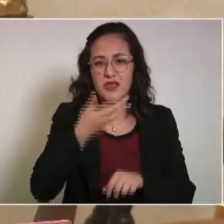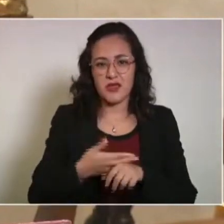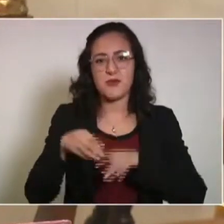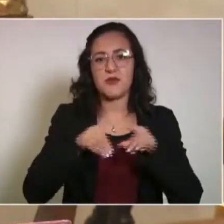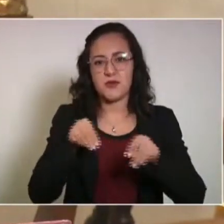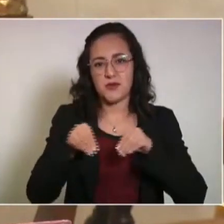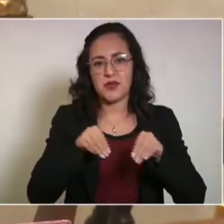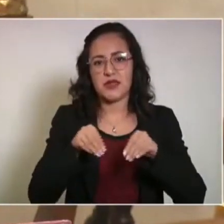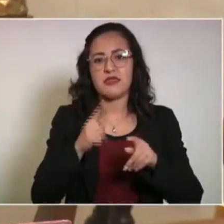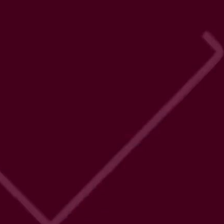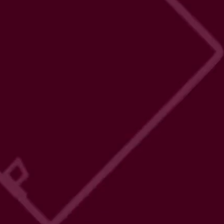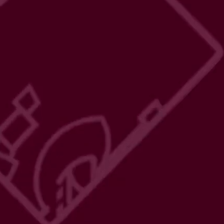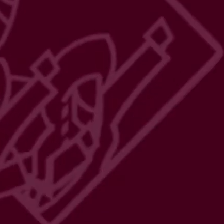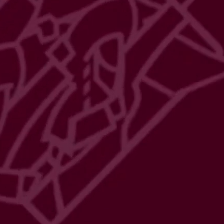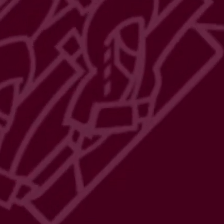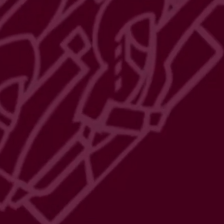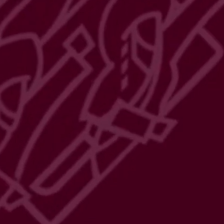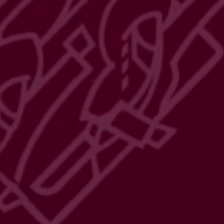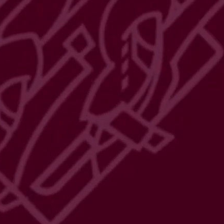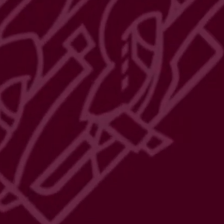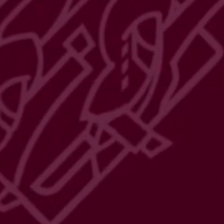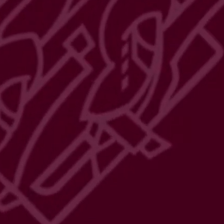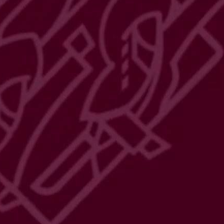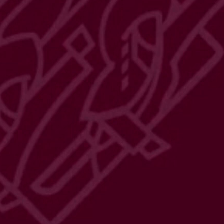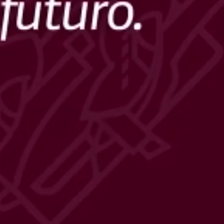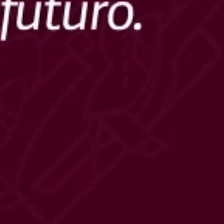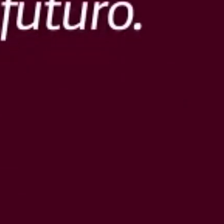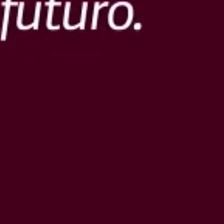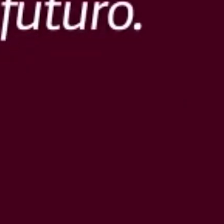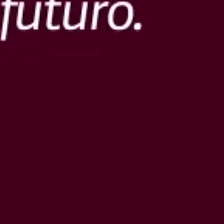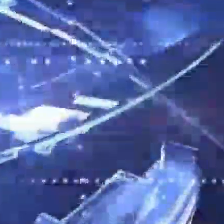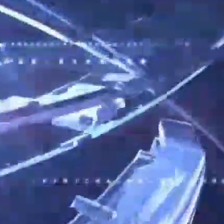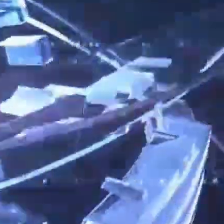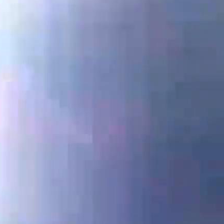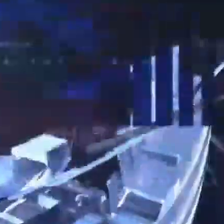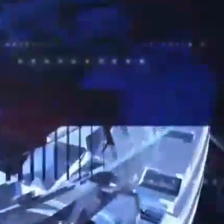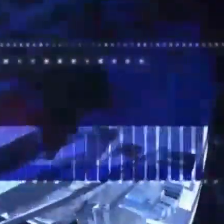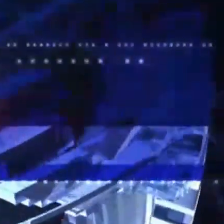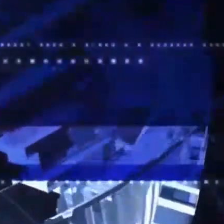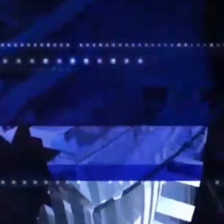Movilidad y Transporte. Gobierno de Puebla, hacer historia, hacer futuro.